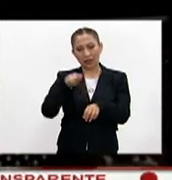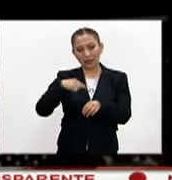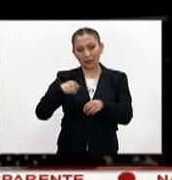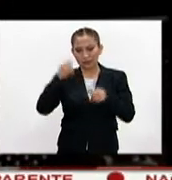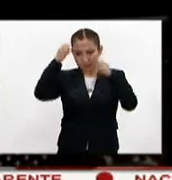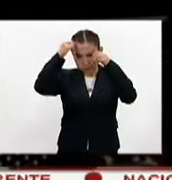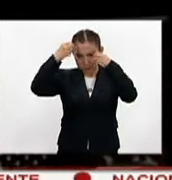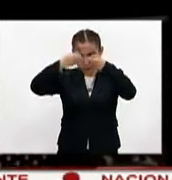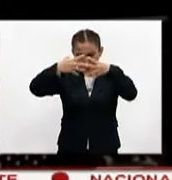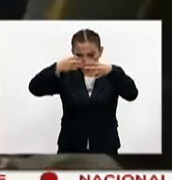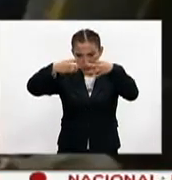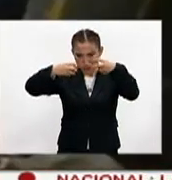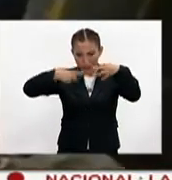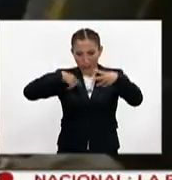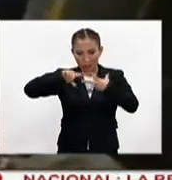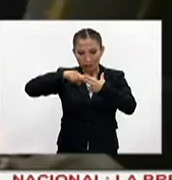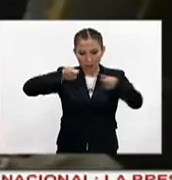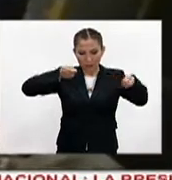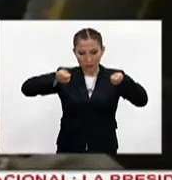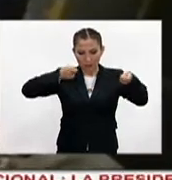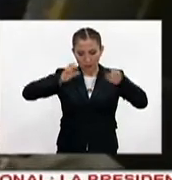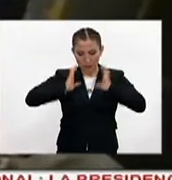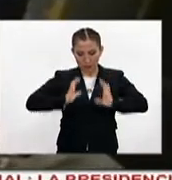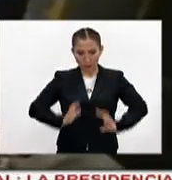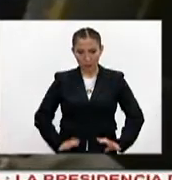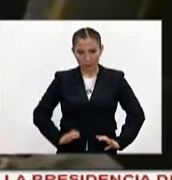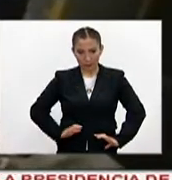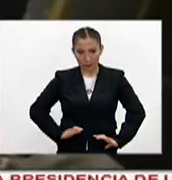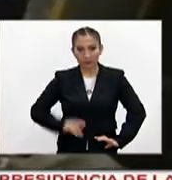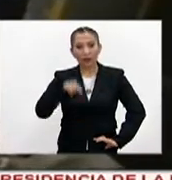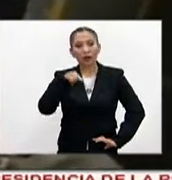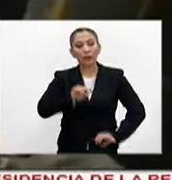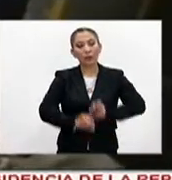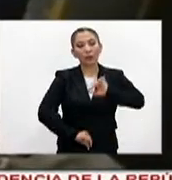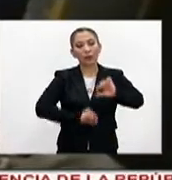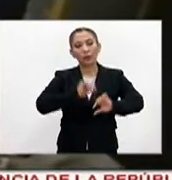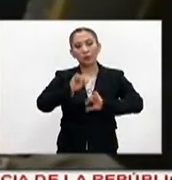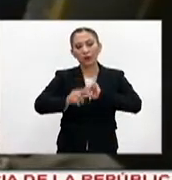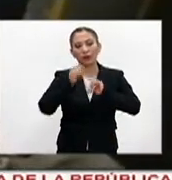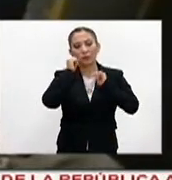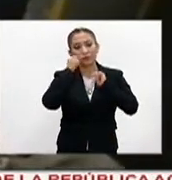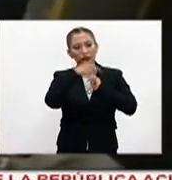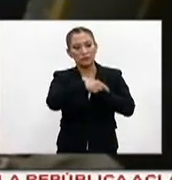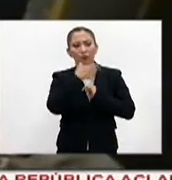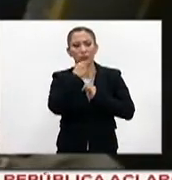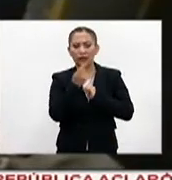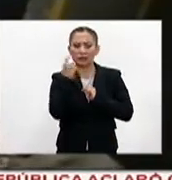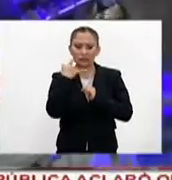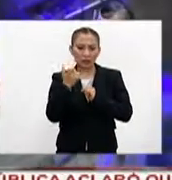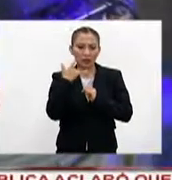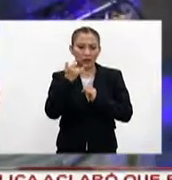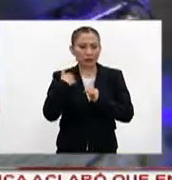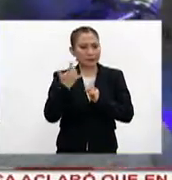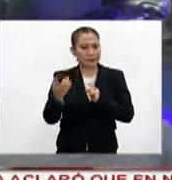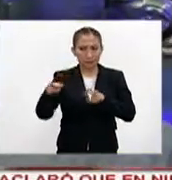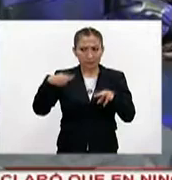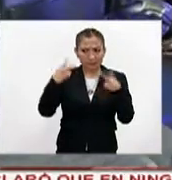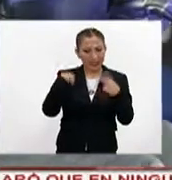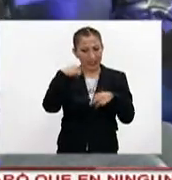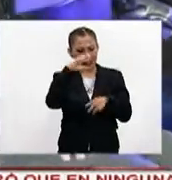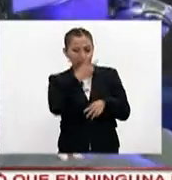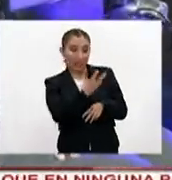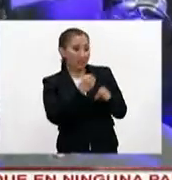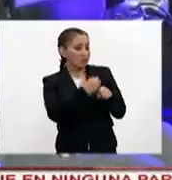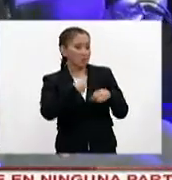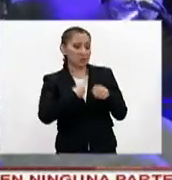ataca las neuronas motoras encargadas de controlar los movimientos voluntarios. Contra todo pronóstico, Hawking superó las predicciones que le daban entre 2 y